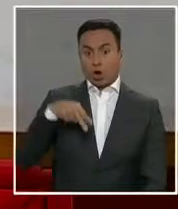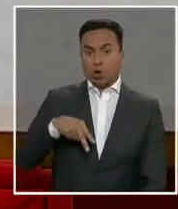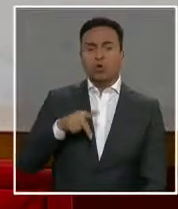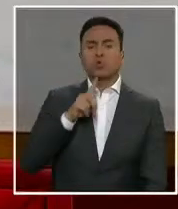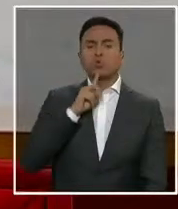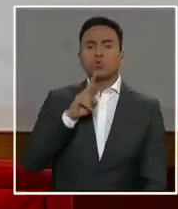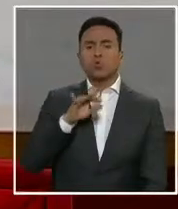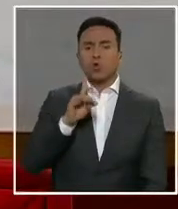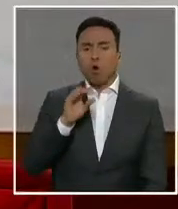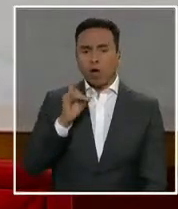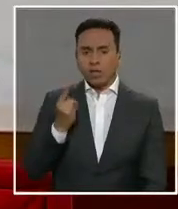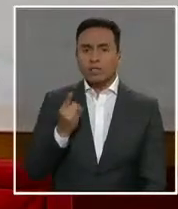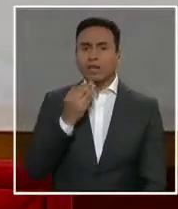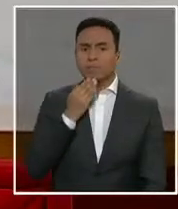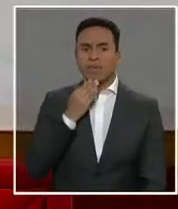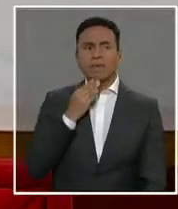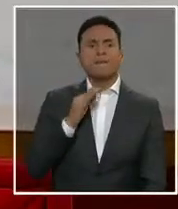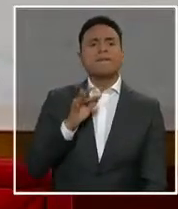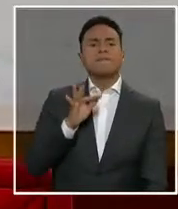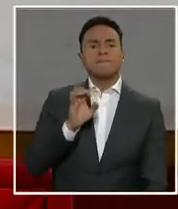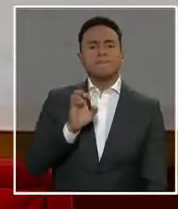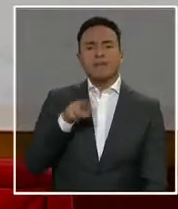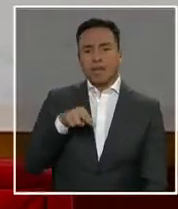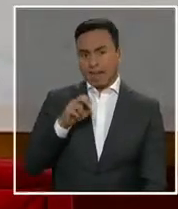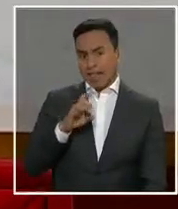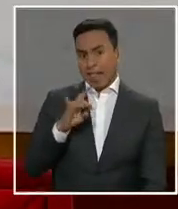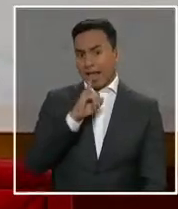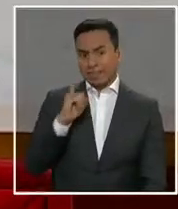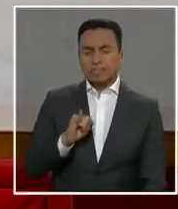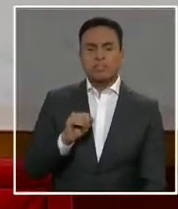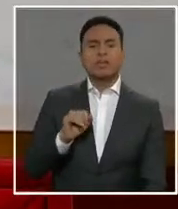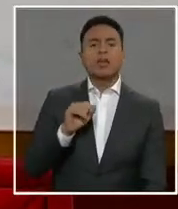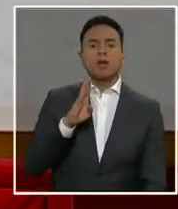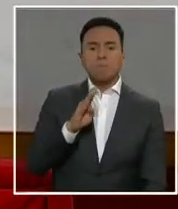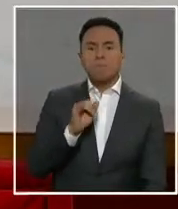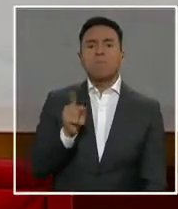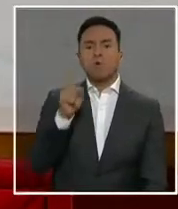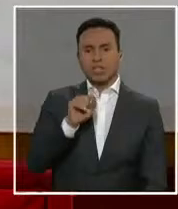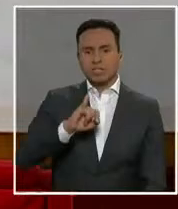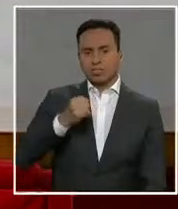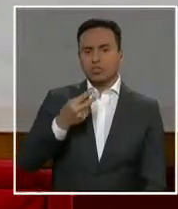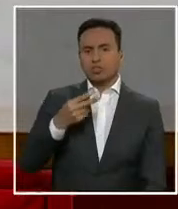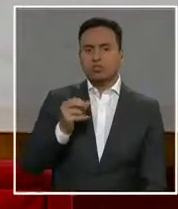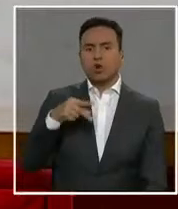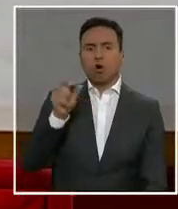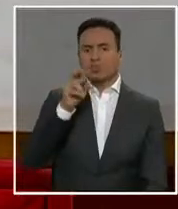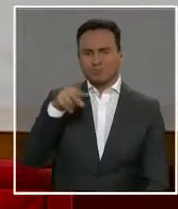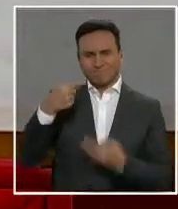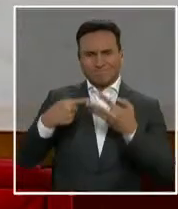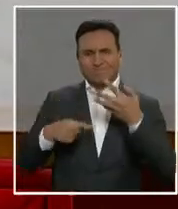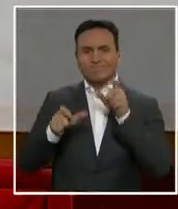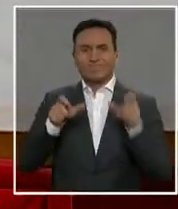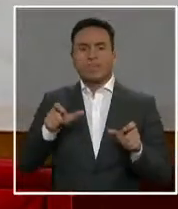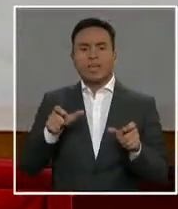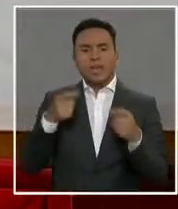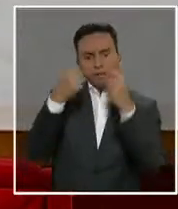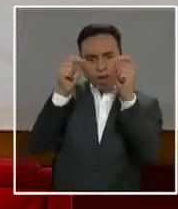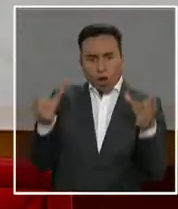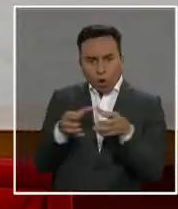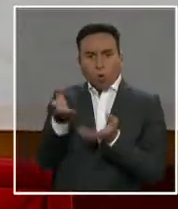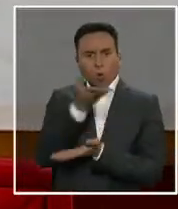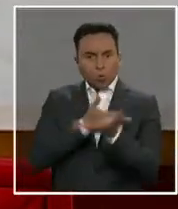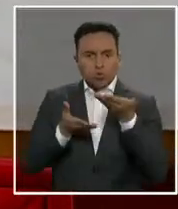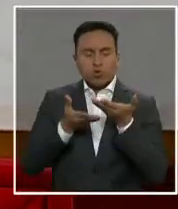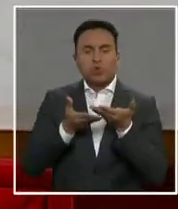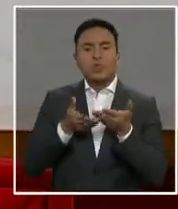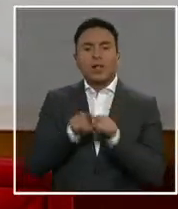Trudeau, Alberto Fernández, Antonio Guterres, Jacinta Ardern o Boris Johnson, para evaluar en conjunto las consecuencias de este conflicto